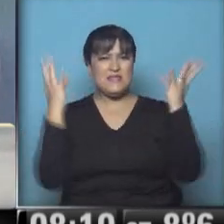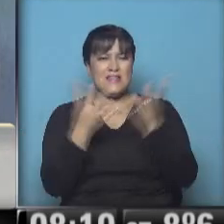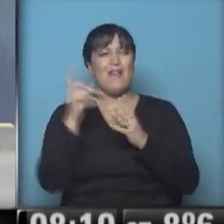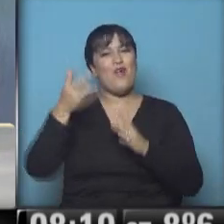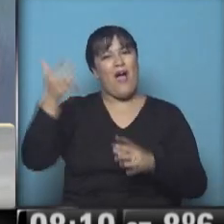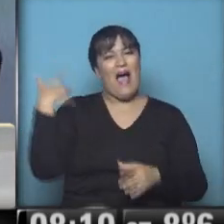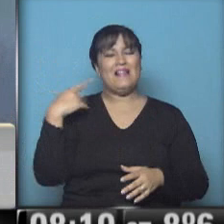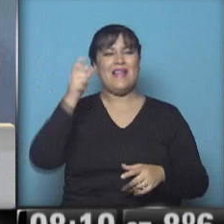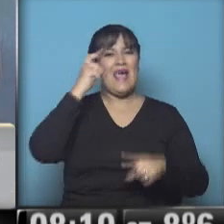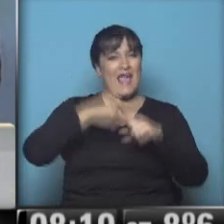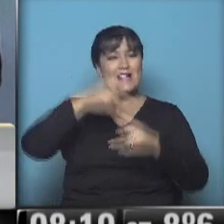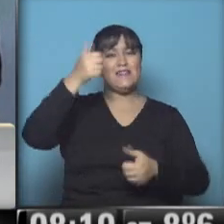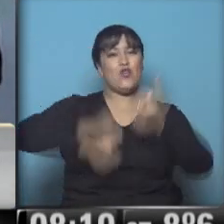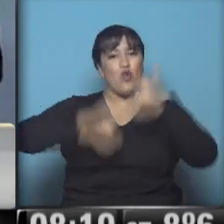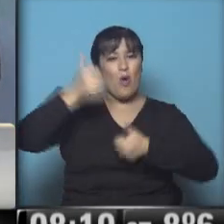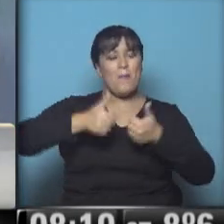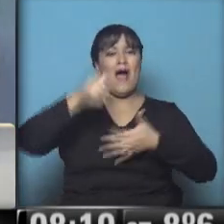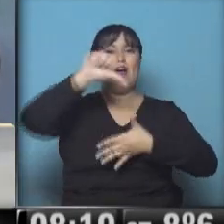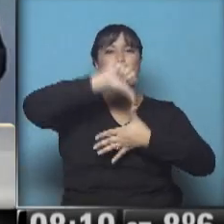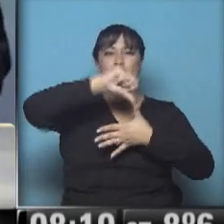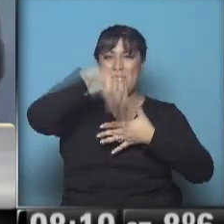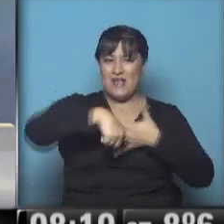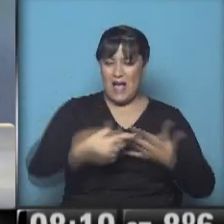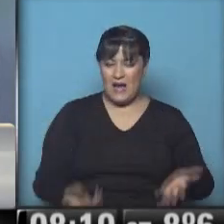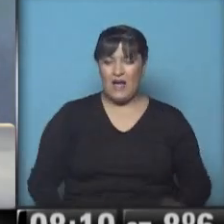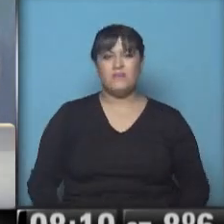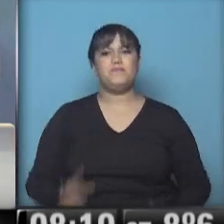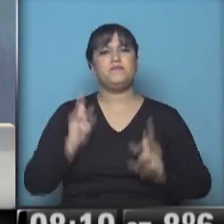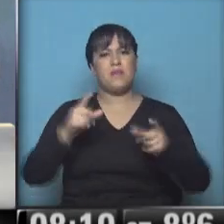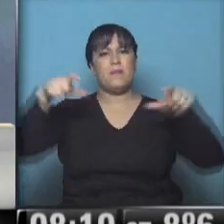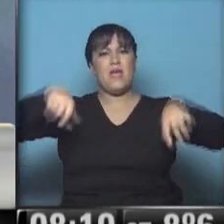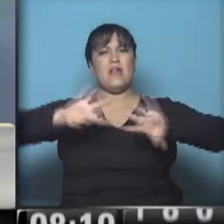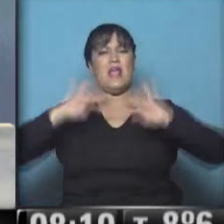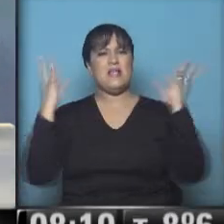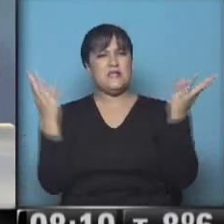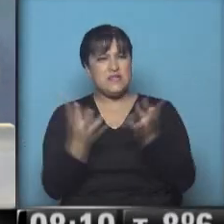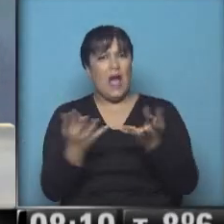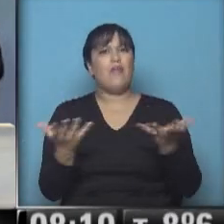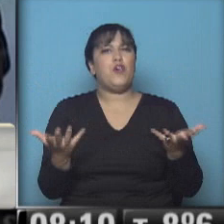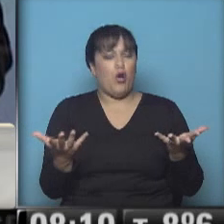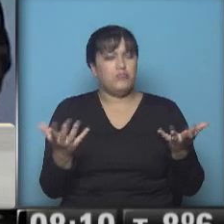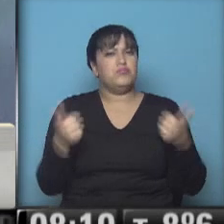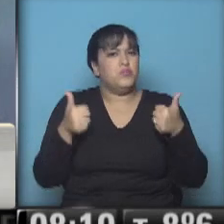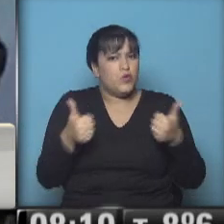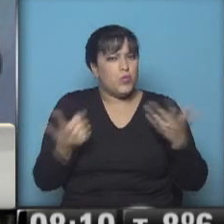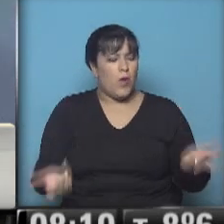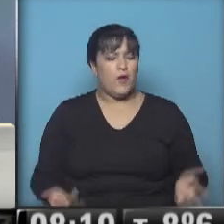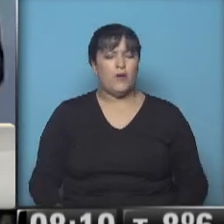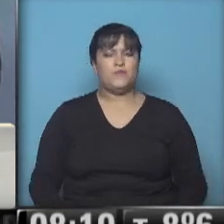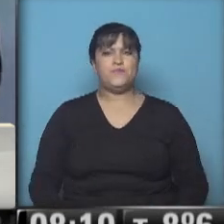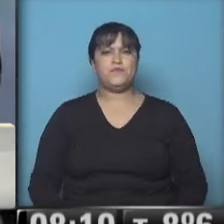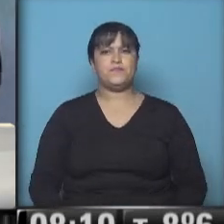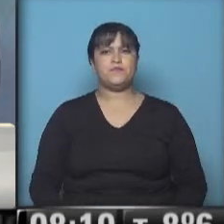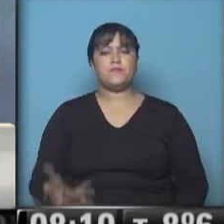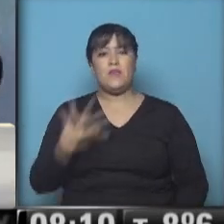Sudamericana en la República Argentina que tiene un estadio que es un modelo para la región Y la verdad es que